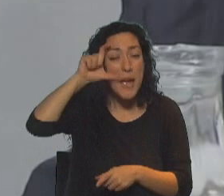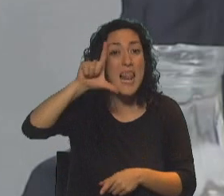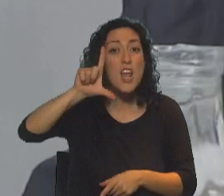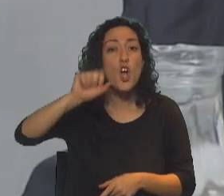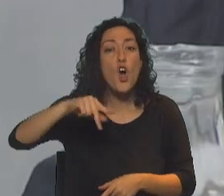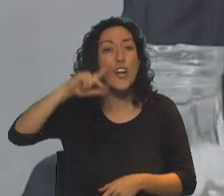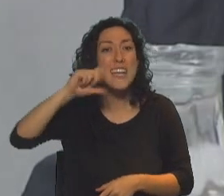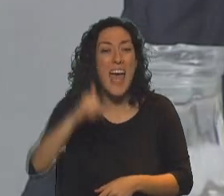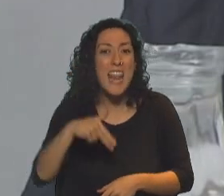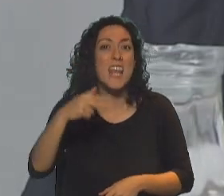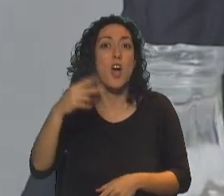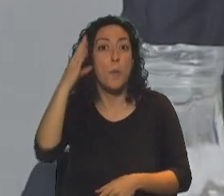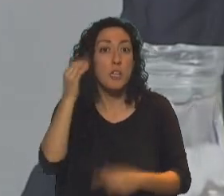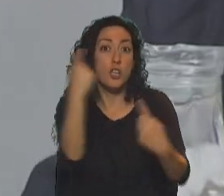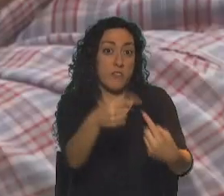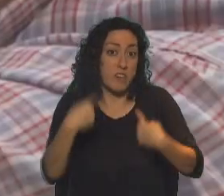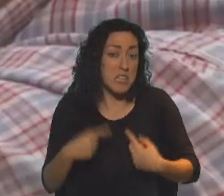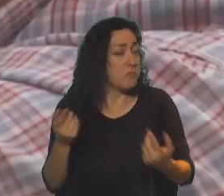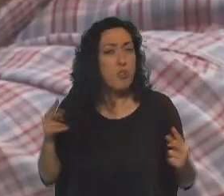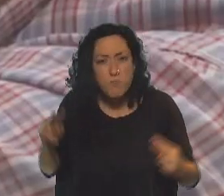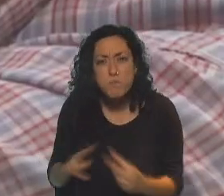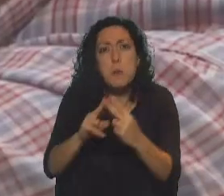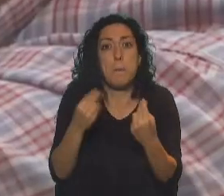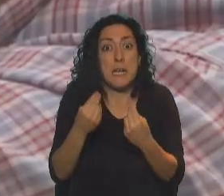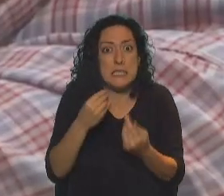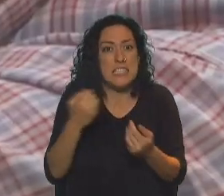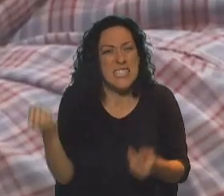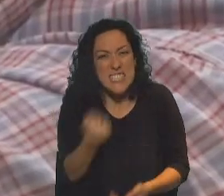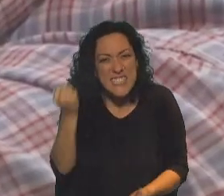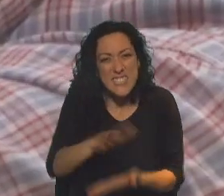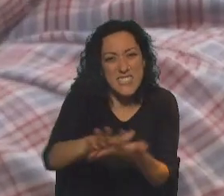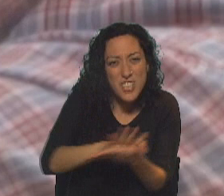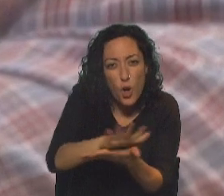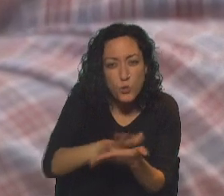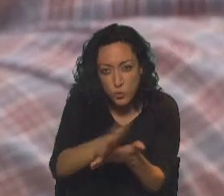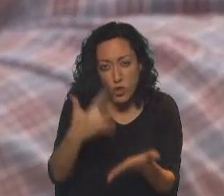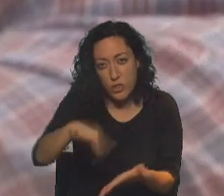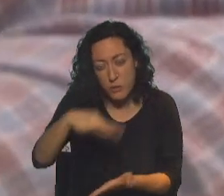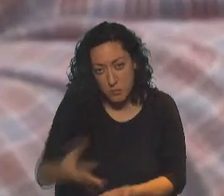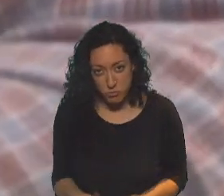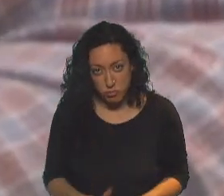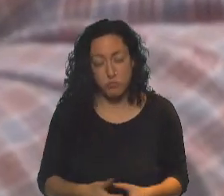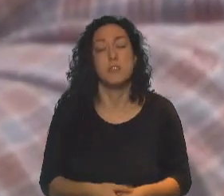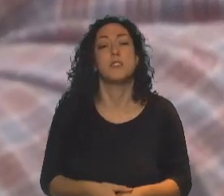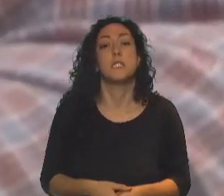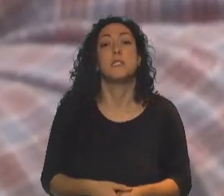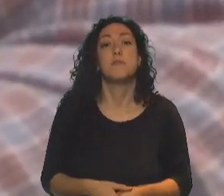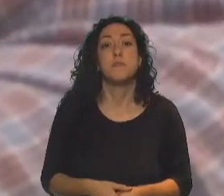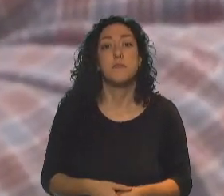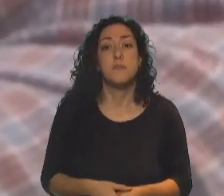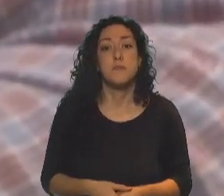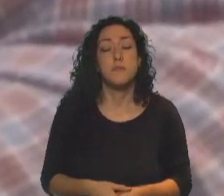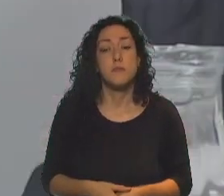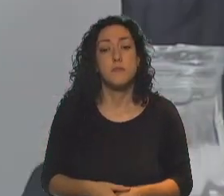con esa intención y sigo con la misma intención de siempre. Primero porque es cierto que